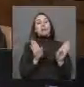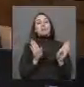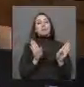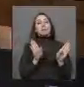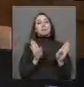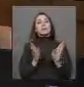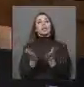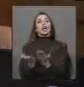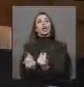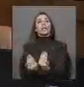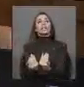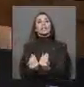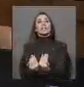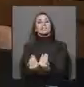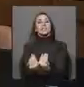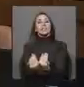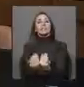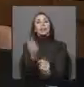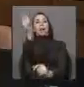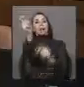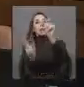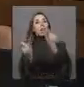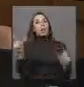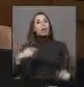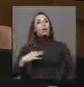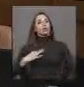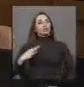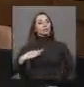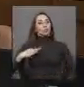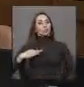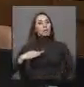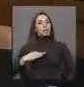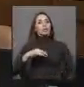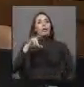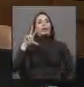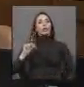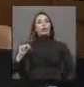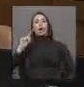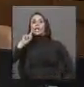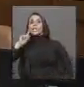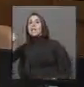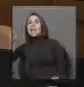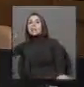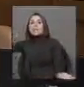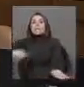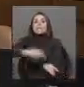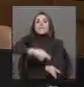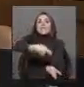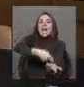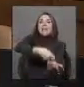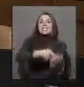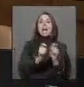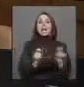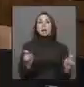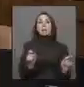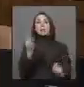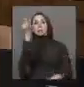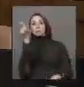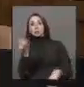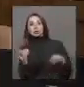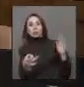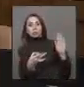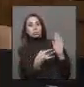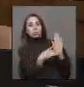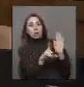exclusivamente las necesidades y aspiraciones de la ciudadanía y no de los financistas de las campañas, y que el que se aparte de la ley